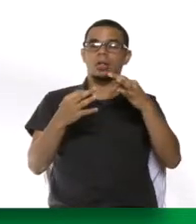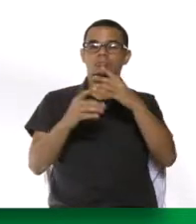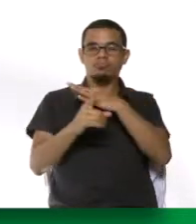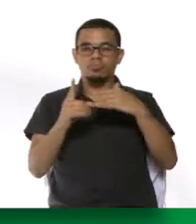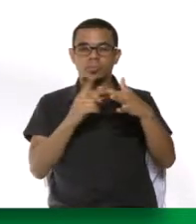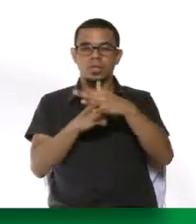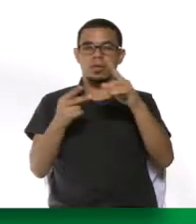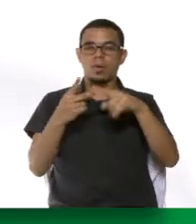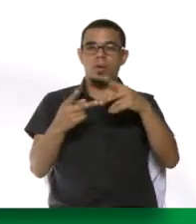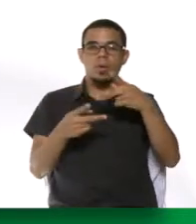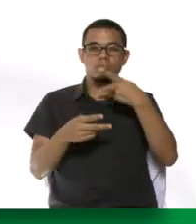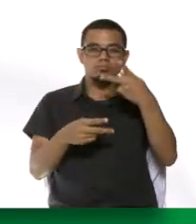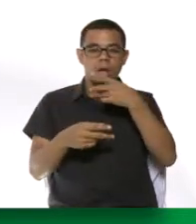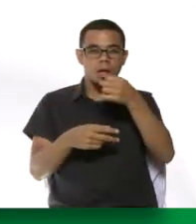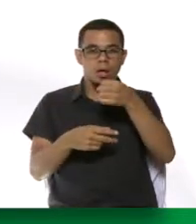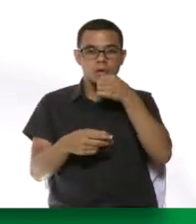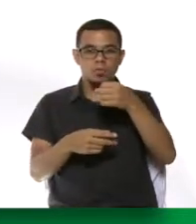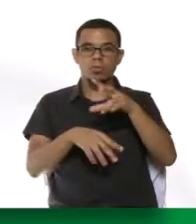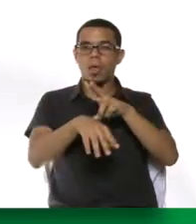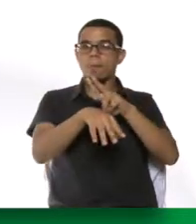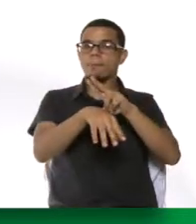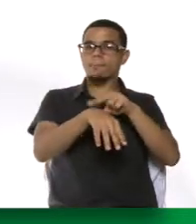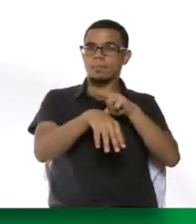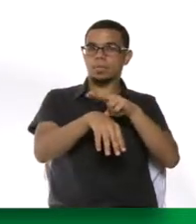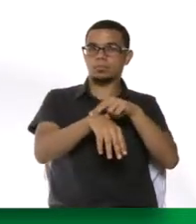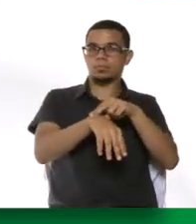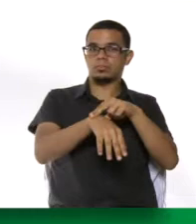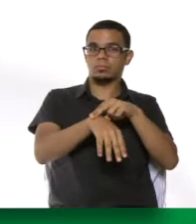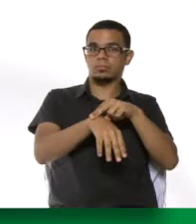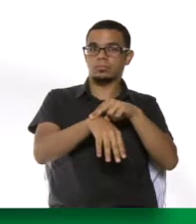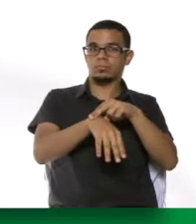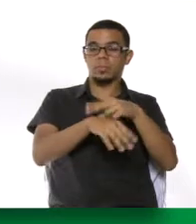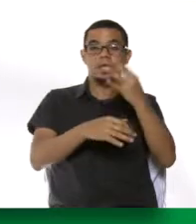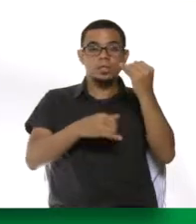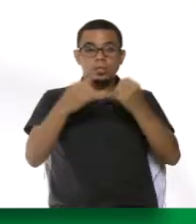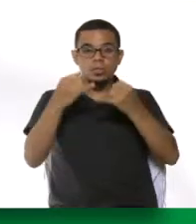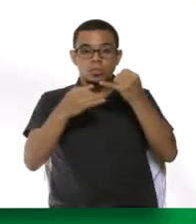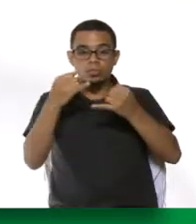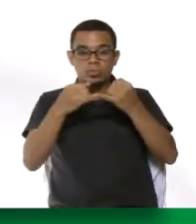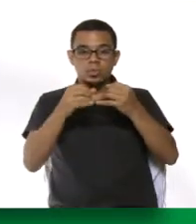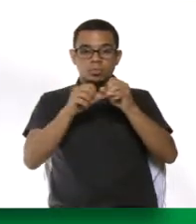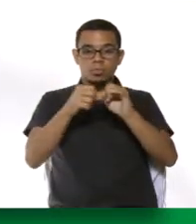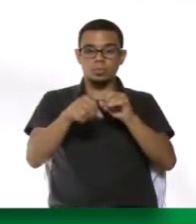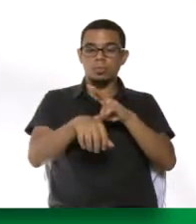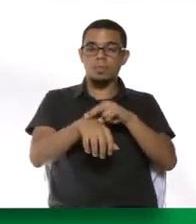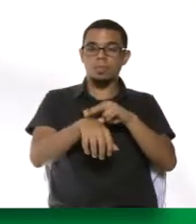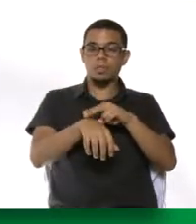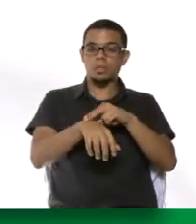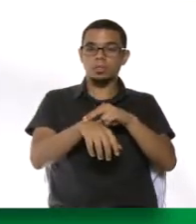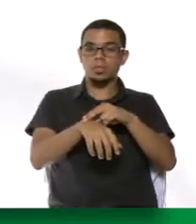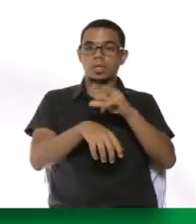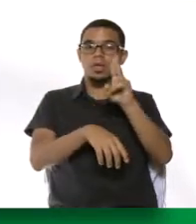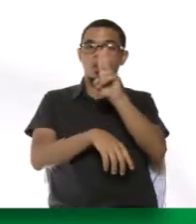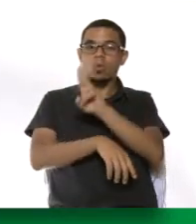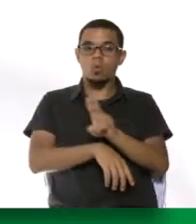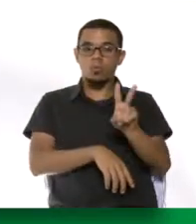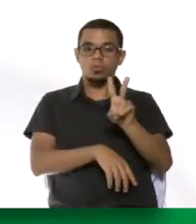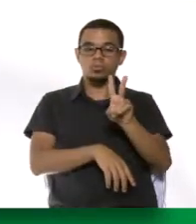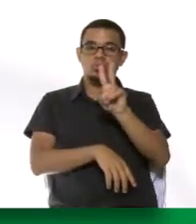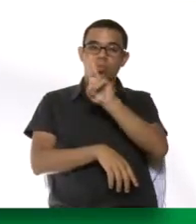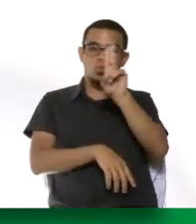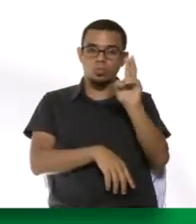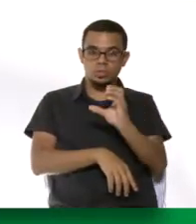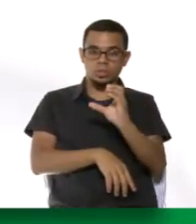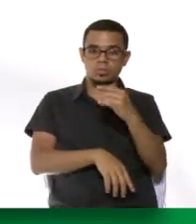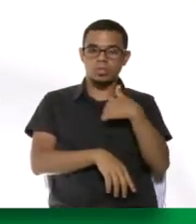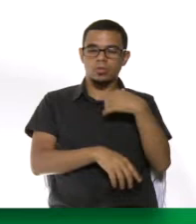naturalista, periodista y médico. Este último título lo obtuvo en la Universidad Central de Venezuela. Se